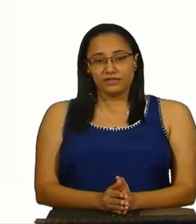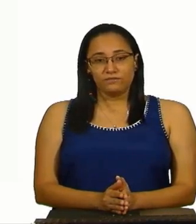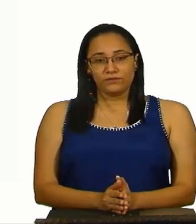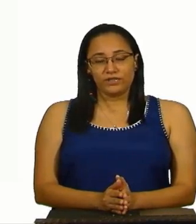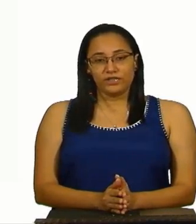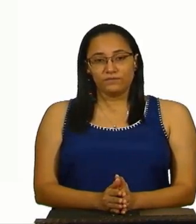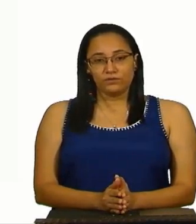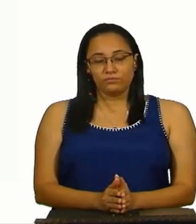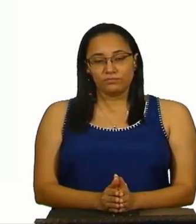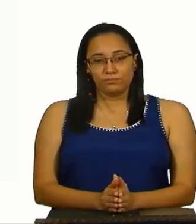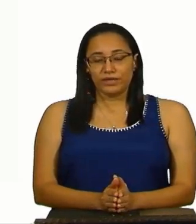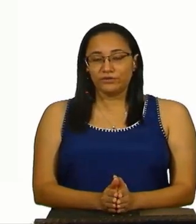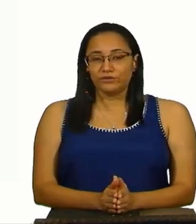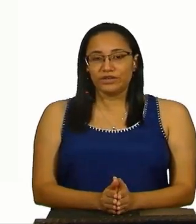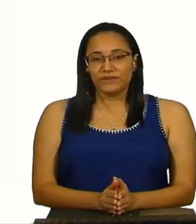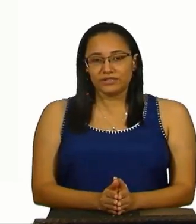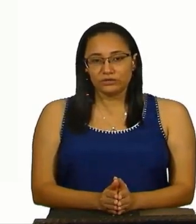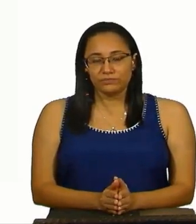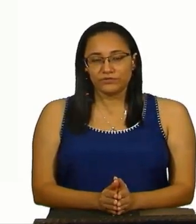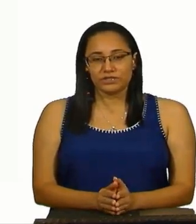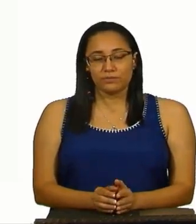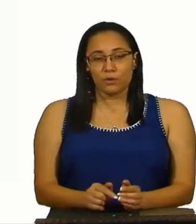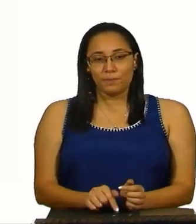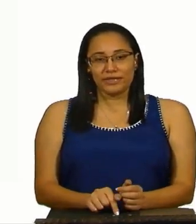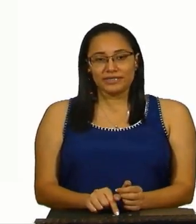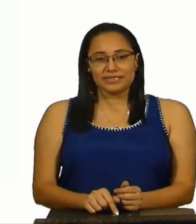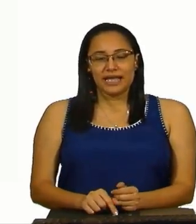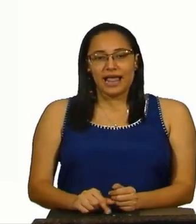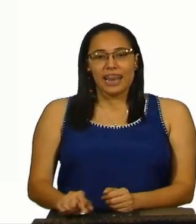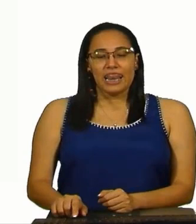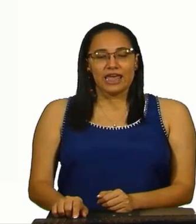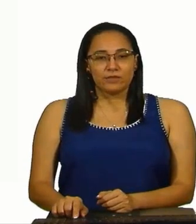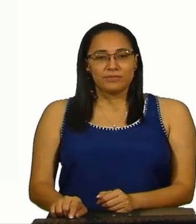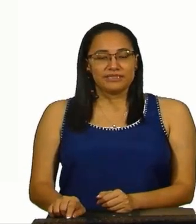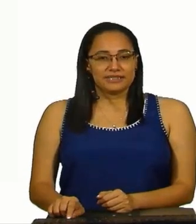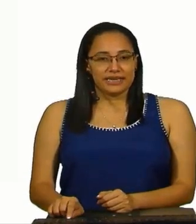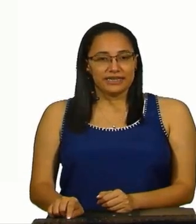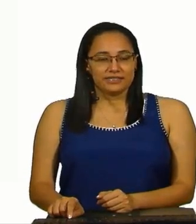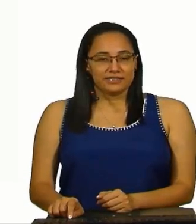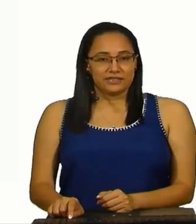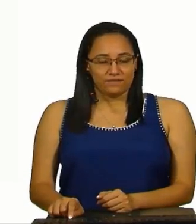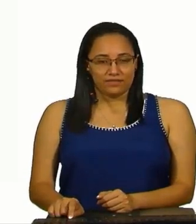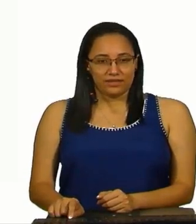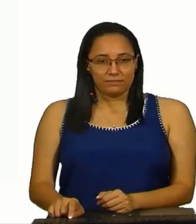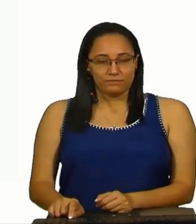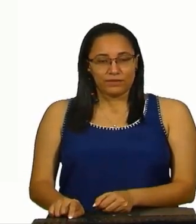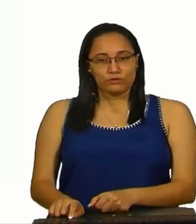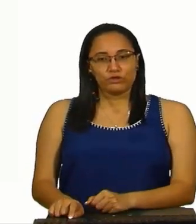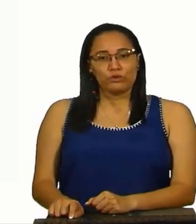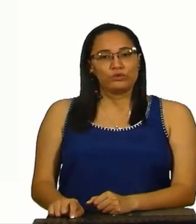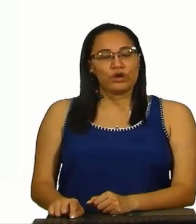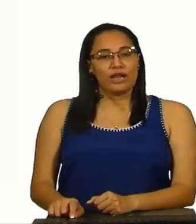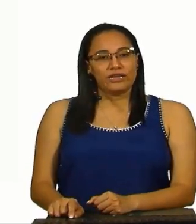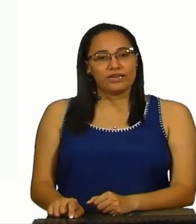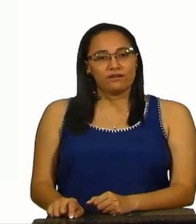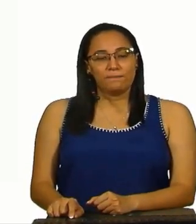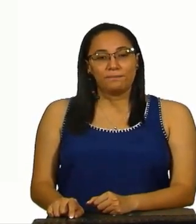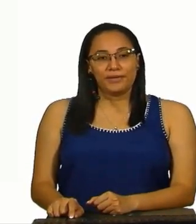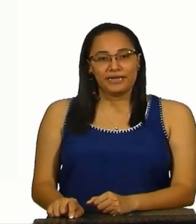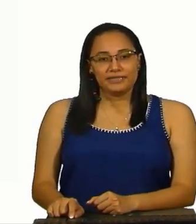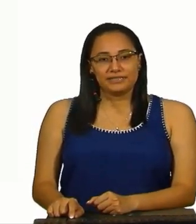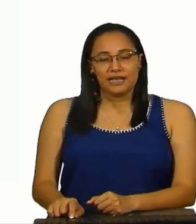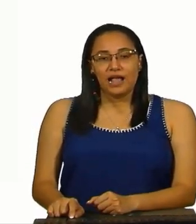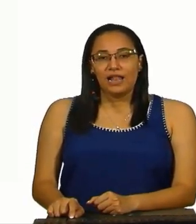el infinitivo, pero no lleva el to. Entonces tenemos, please let me say something. Vamos todos juntos a